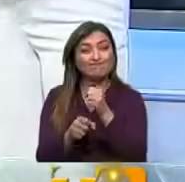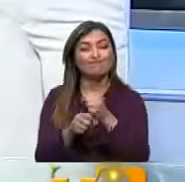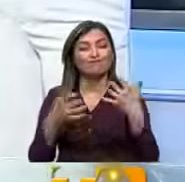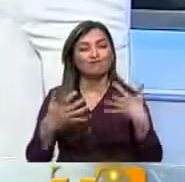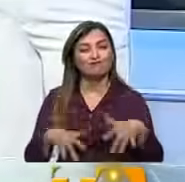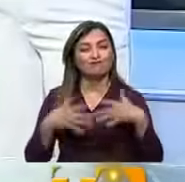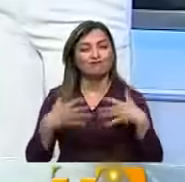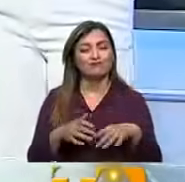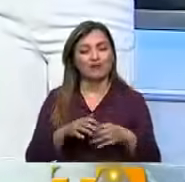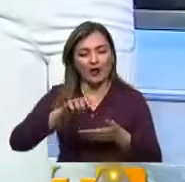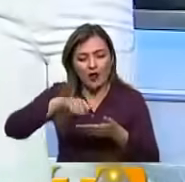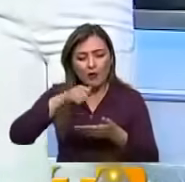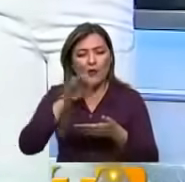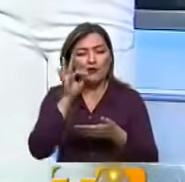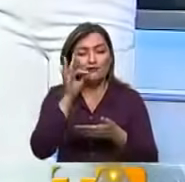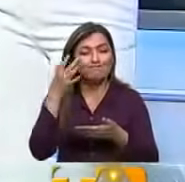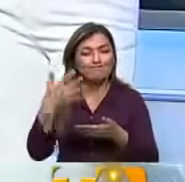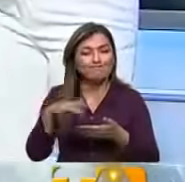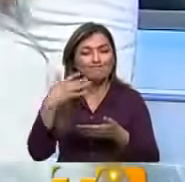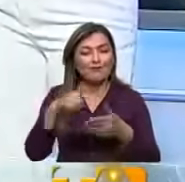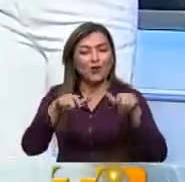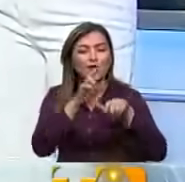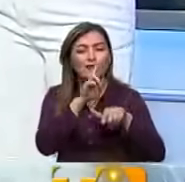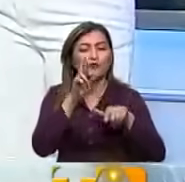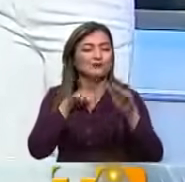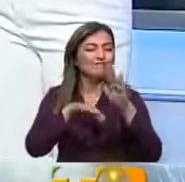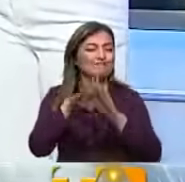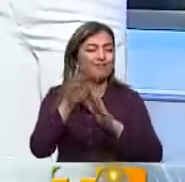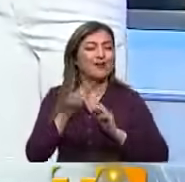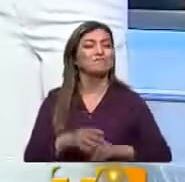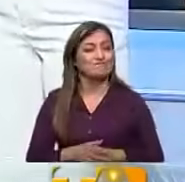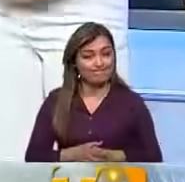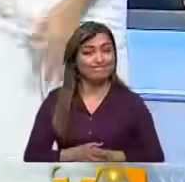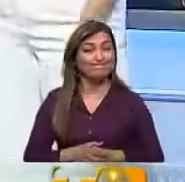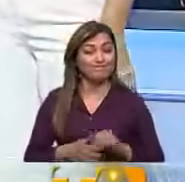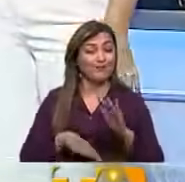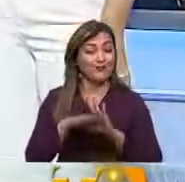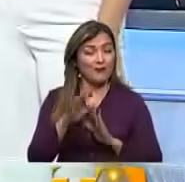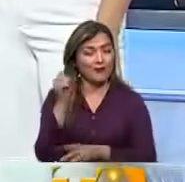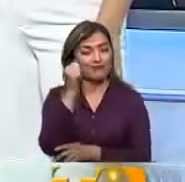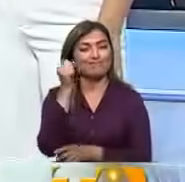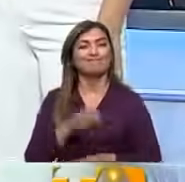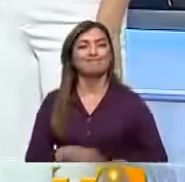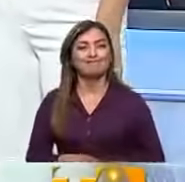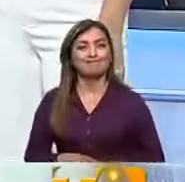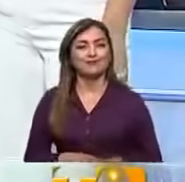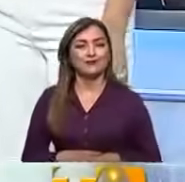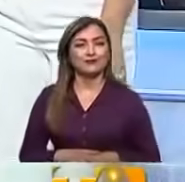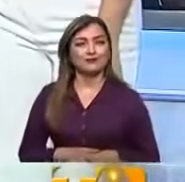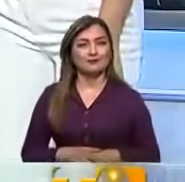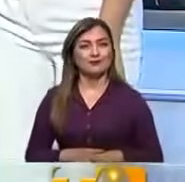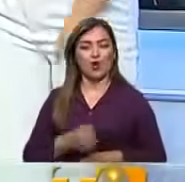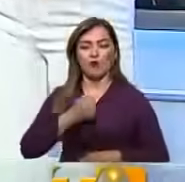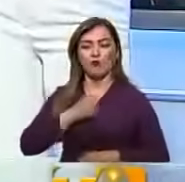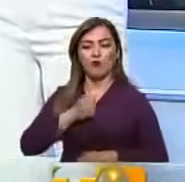hecho degustar a través de la pantalla las huequitas más ricas, novedosas. La reina de las huecas, obviamente. Aparte que tiene la